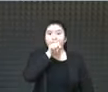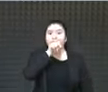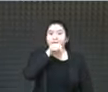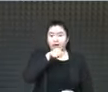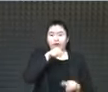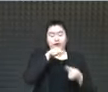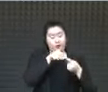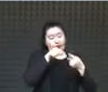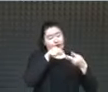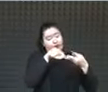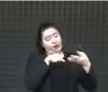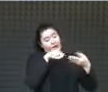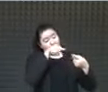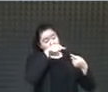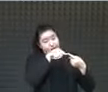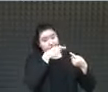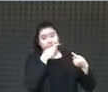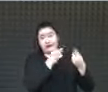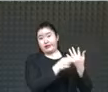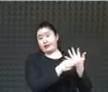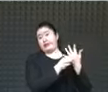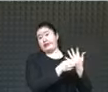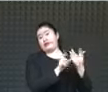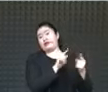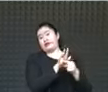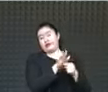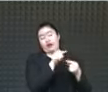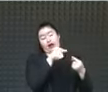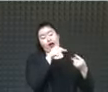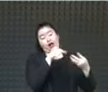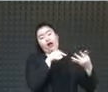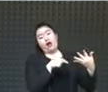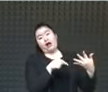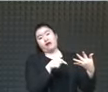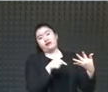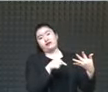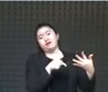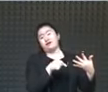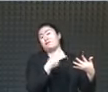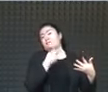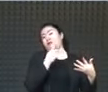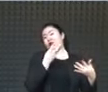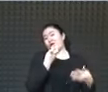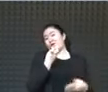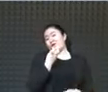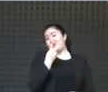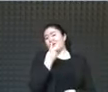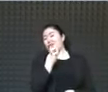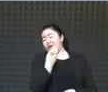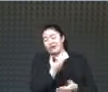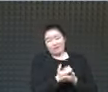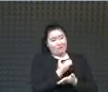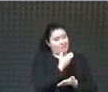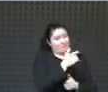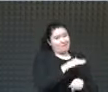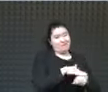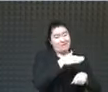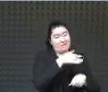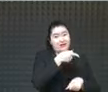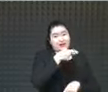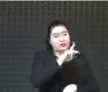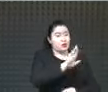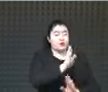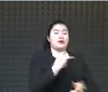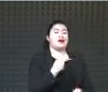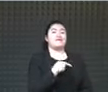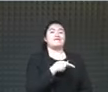era parte de lo mismo. Yo te defino los indicadores y te doy 2 pesos más para que dejes de ser pobre, cuando en realidad no era